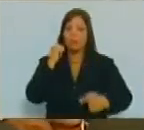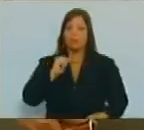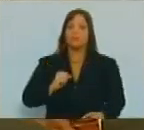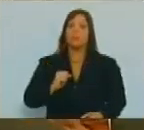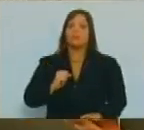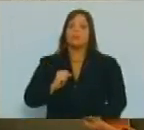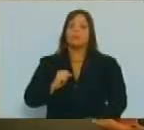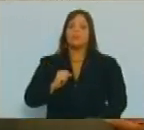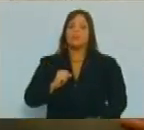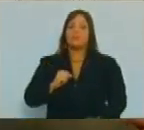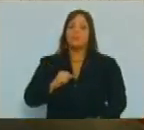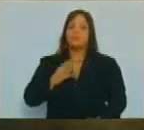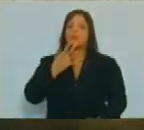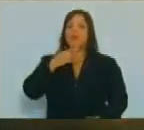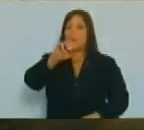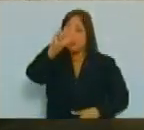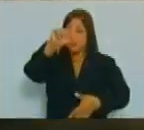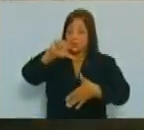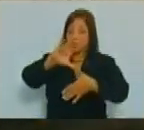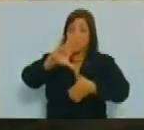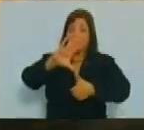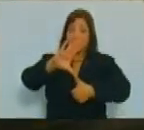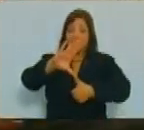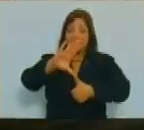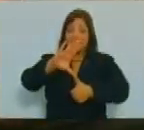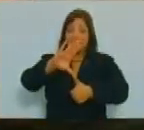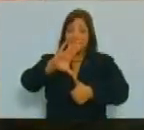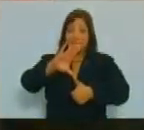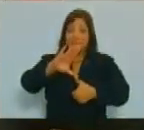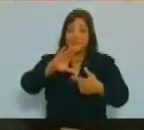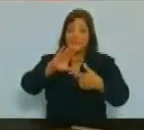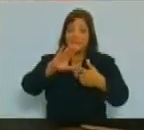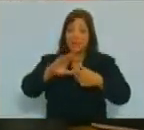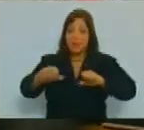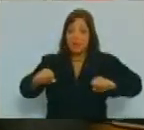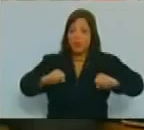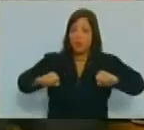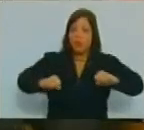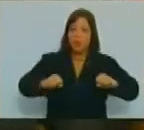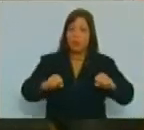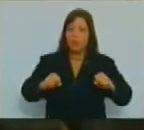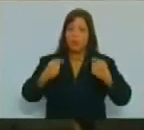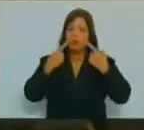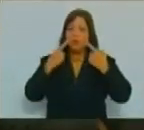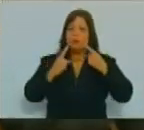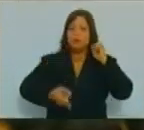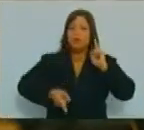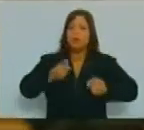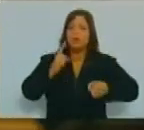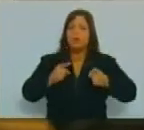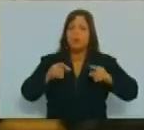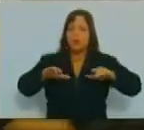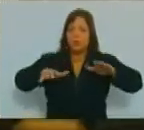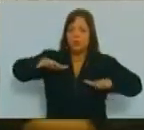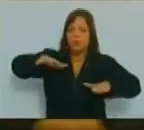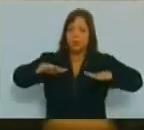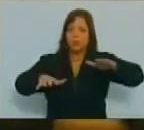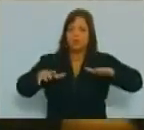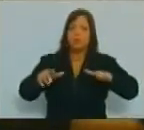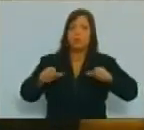en la región de suramérica se gesta lo que llaman enjambre sísmico las placas se mueven